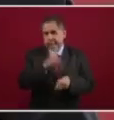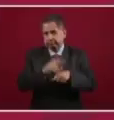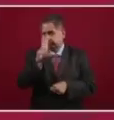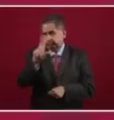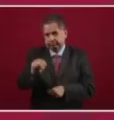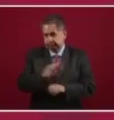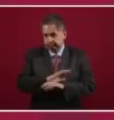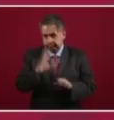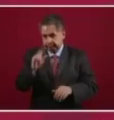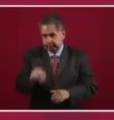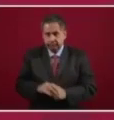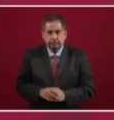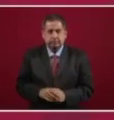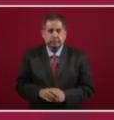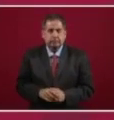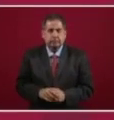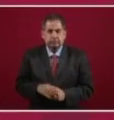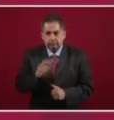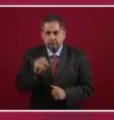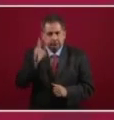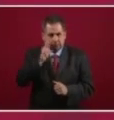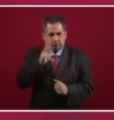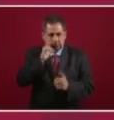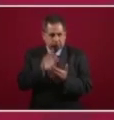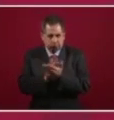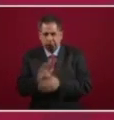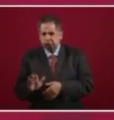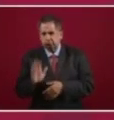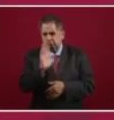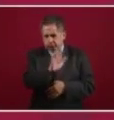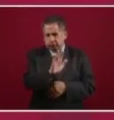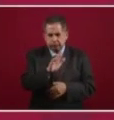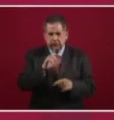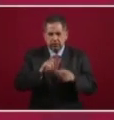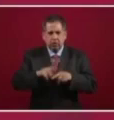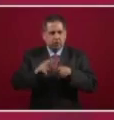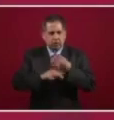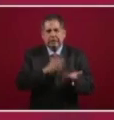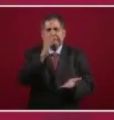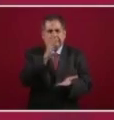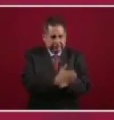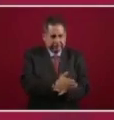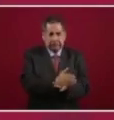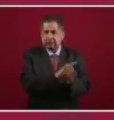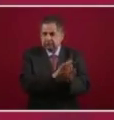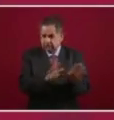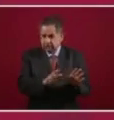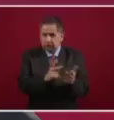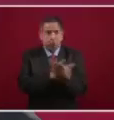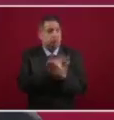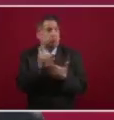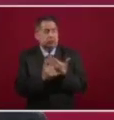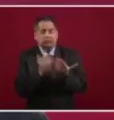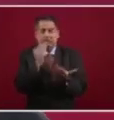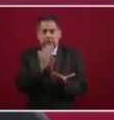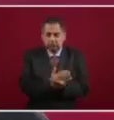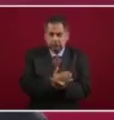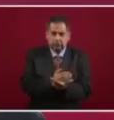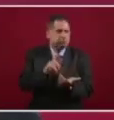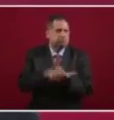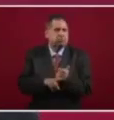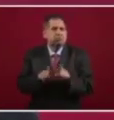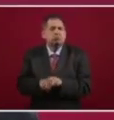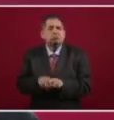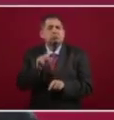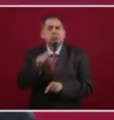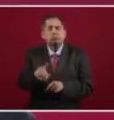territorio. Y tenemos pruebas de que hemos detenido proyectos como lo que